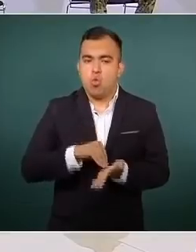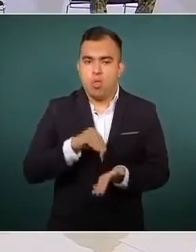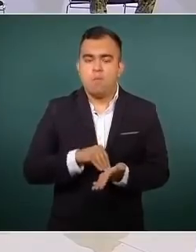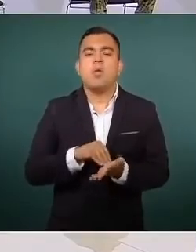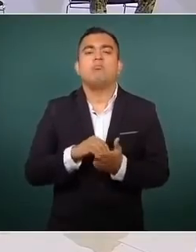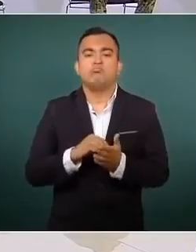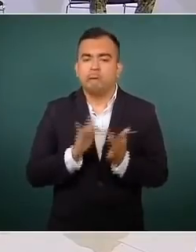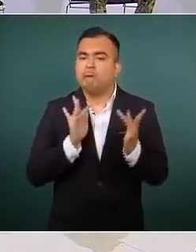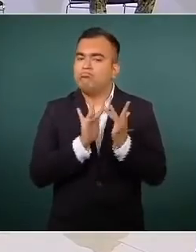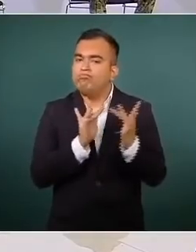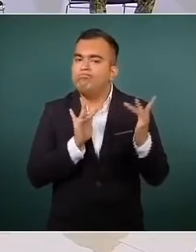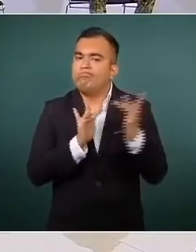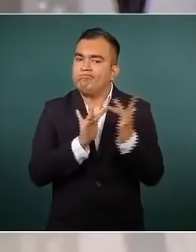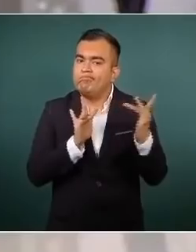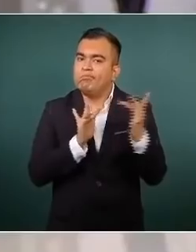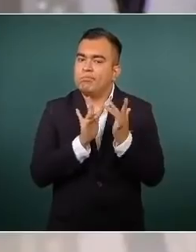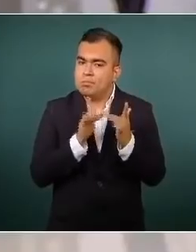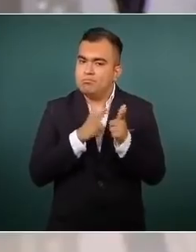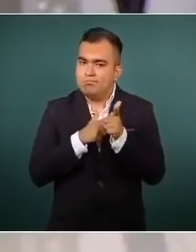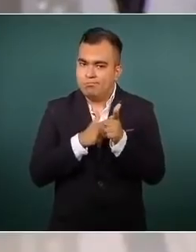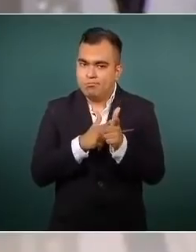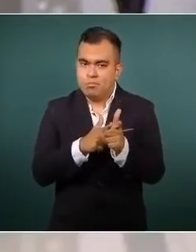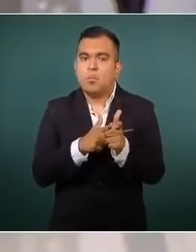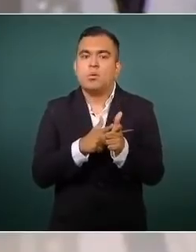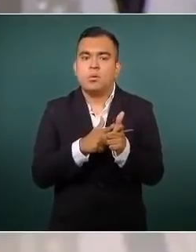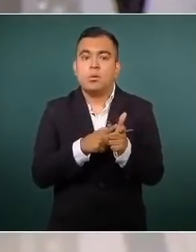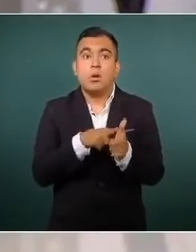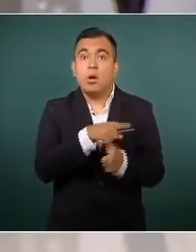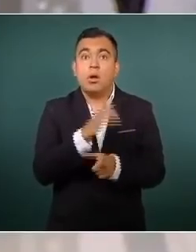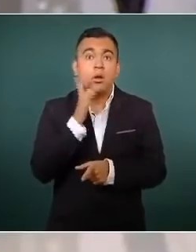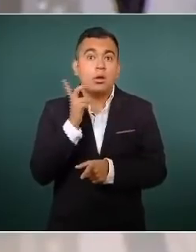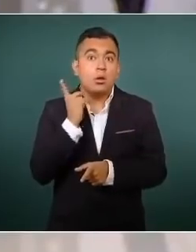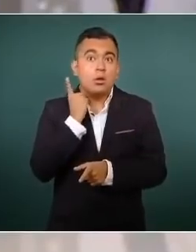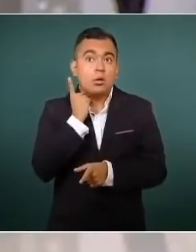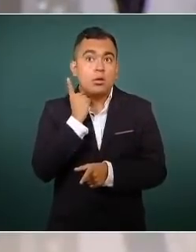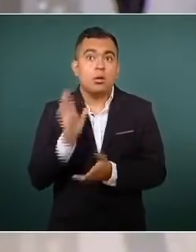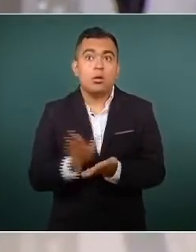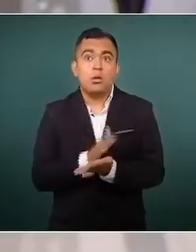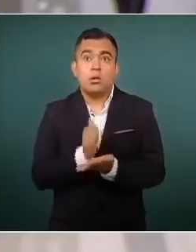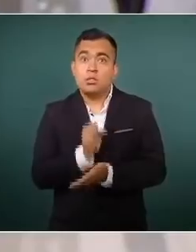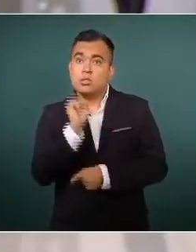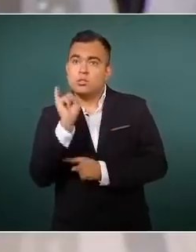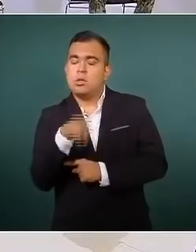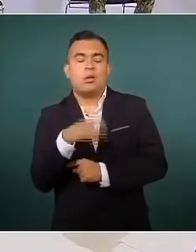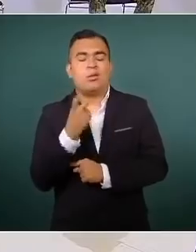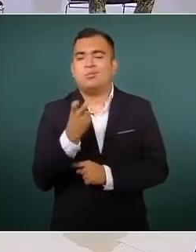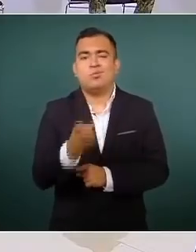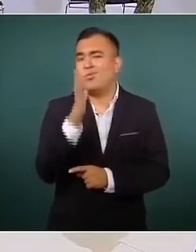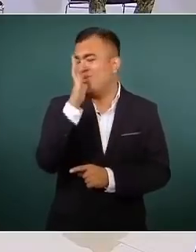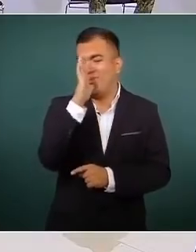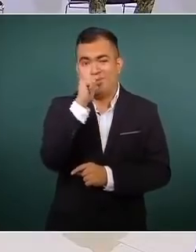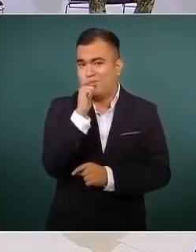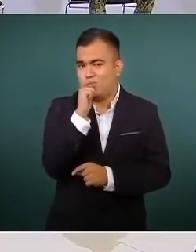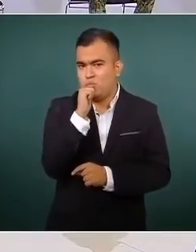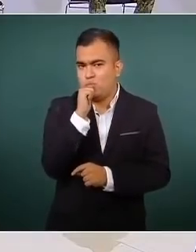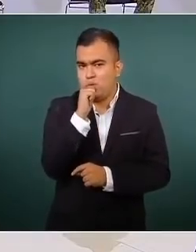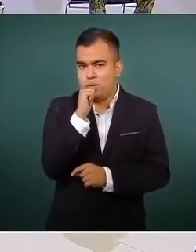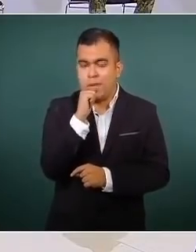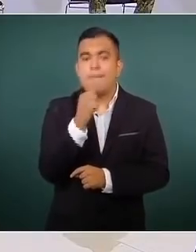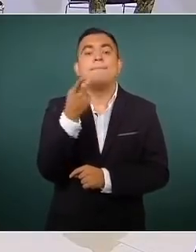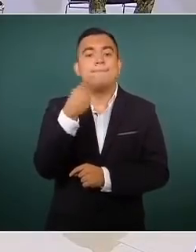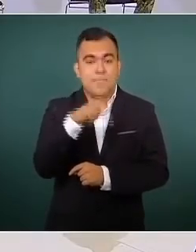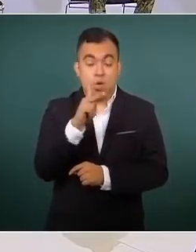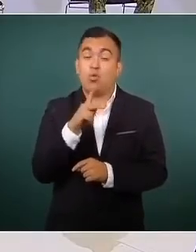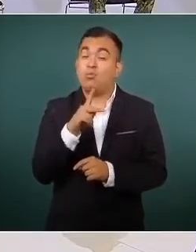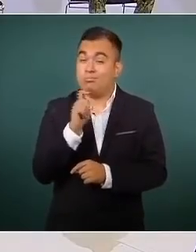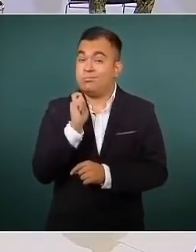señalabas, no sé con base en qué, que se aprobó deuda sin el aval del Congreso. Eso no se puede hacer. Pero lo más importante es que